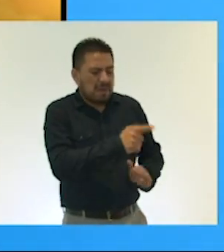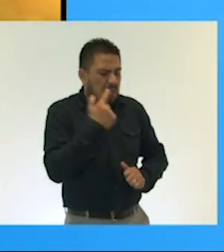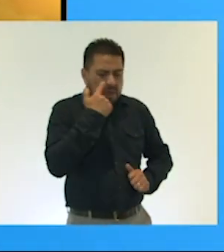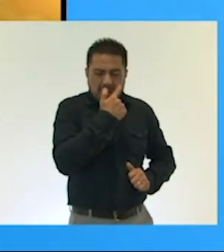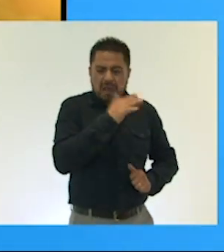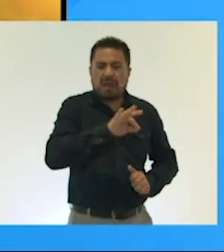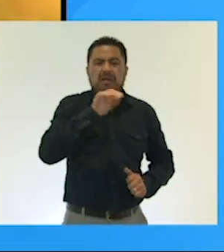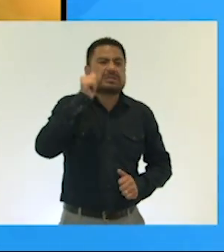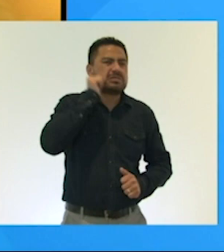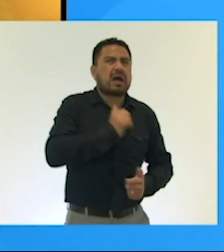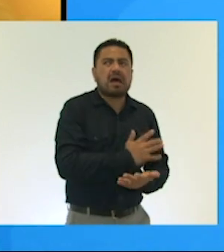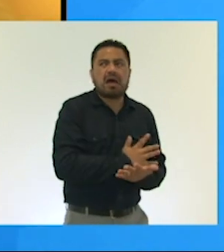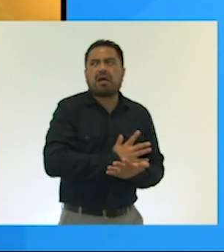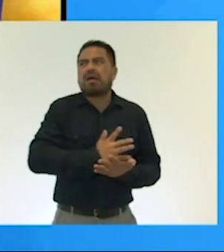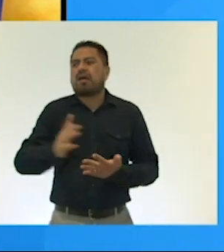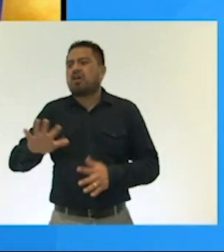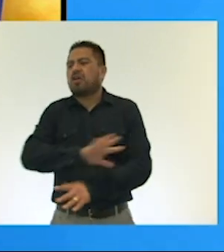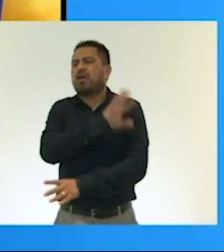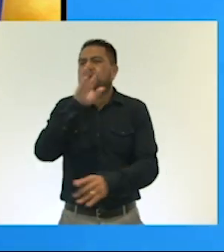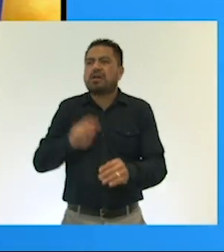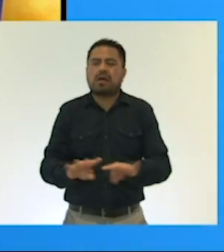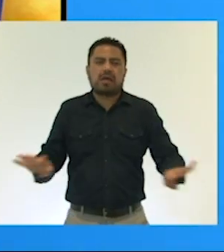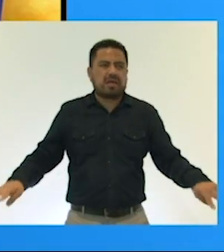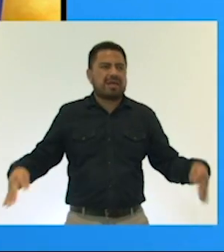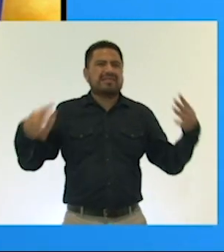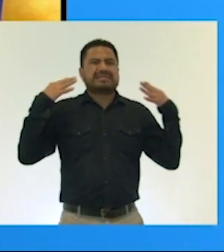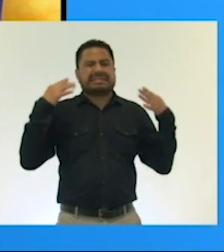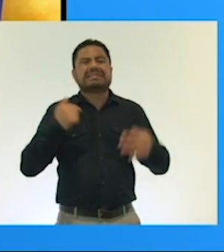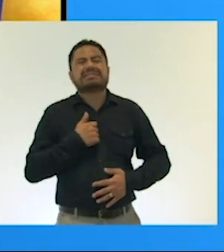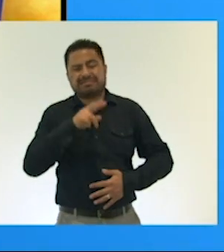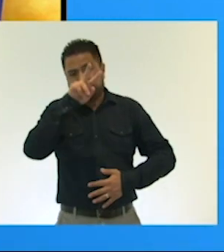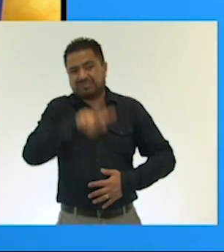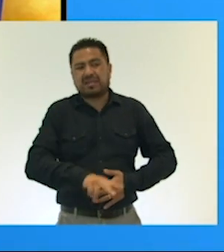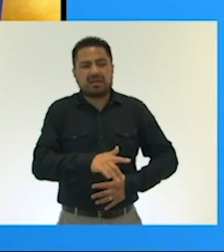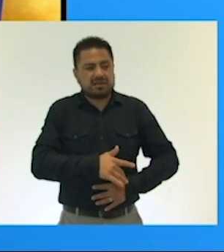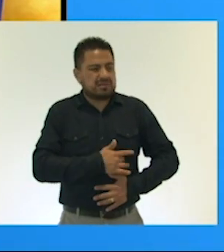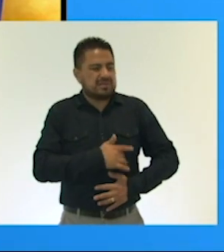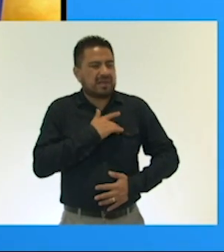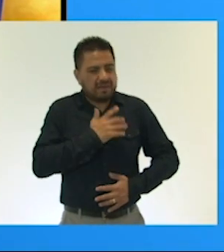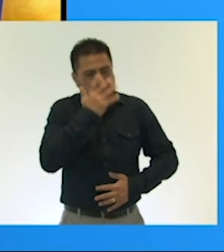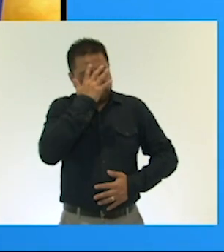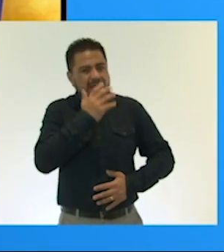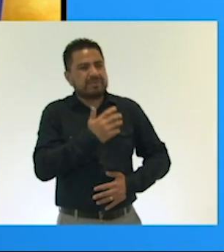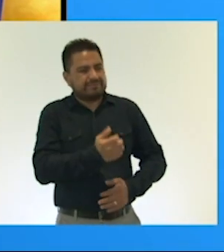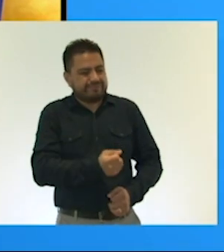lucirte frente a todos, pero la verdad es que ya me daba un poquito de pena.